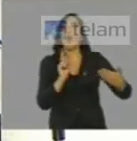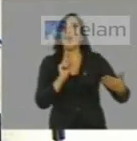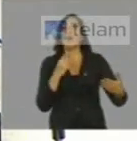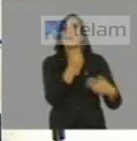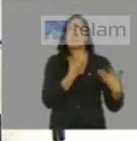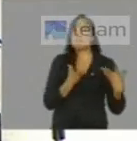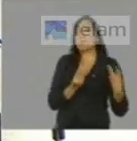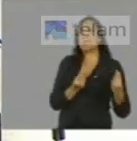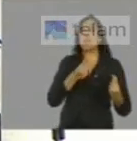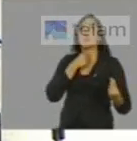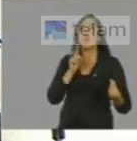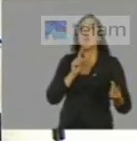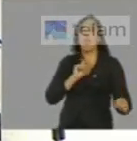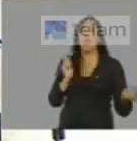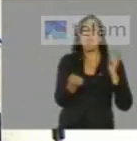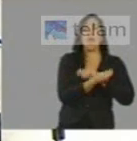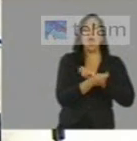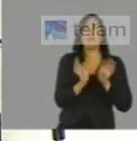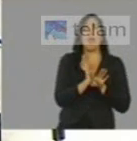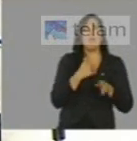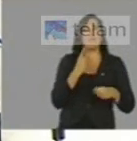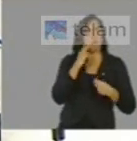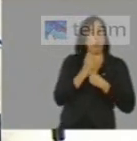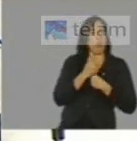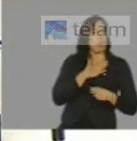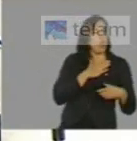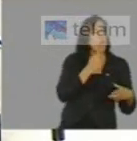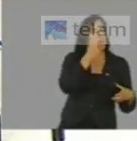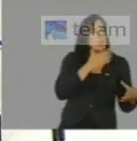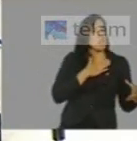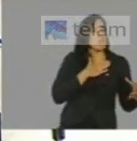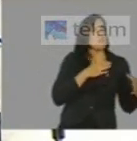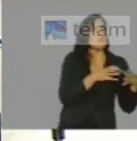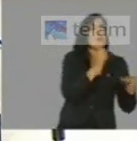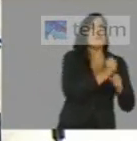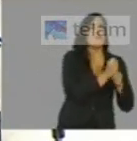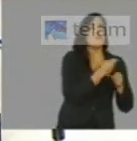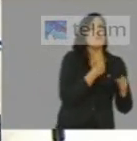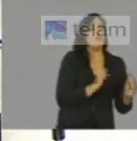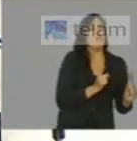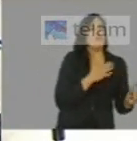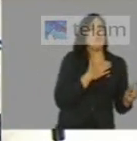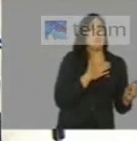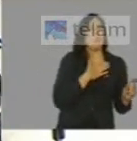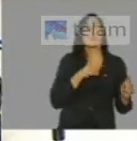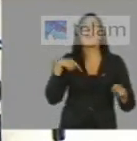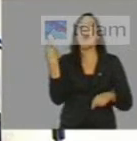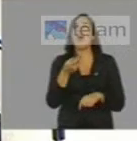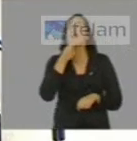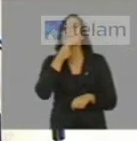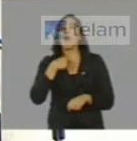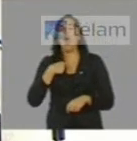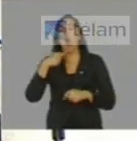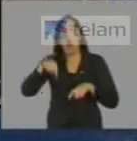cambios pudiera perder su empleo. La consigna de hoy para ti, mañana para